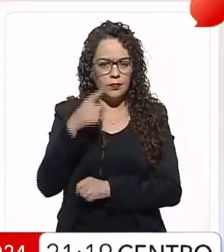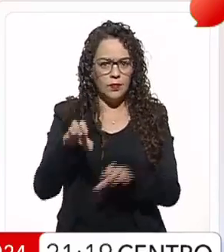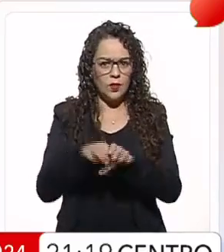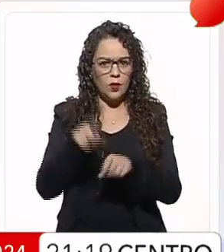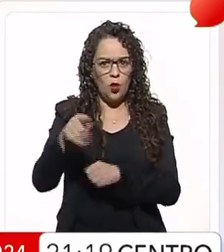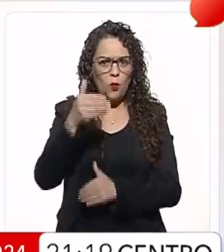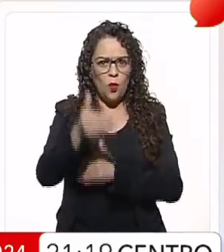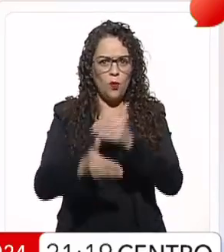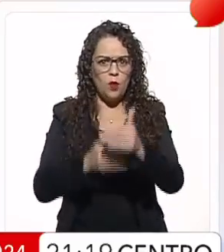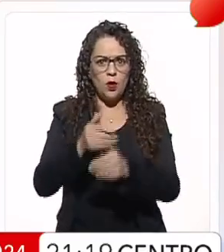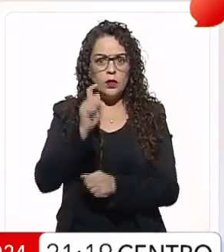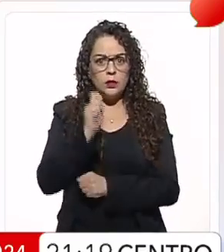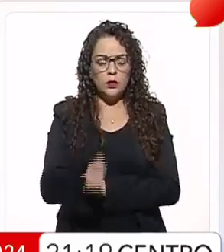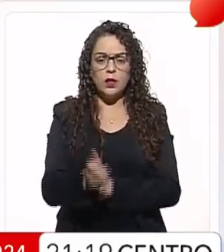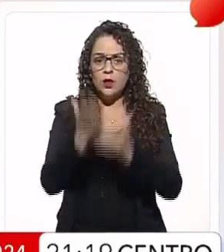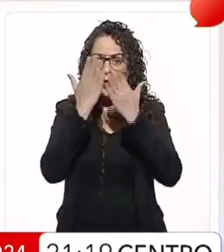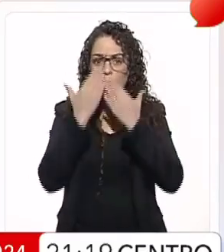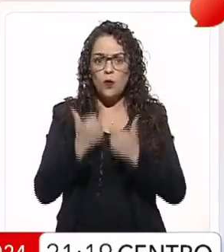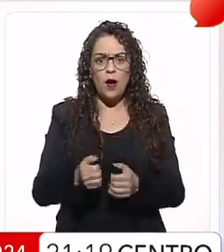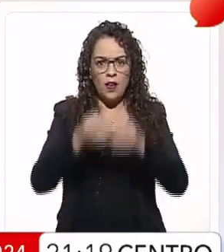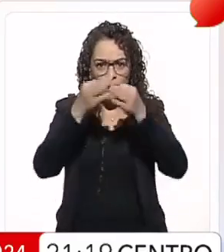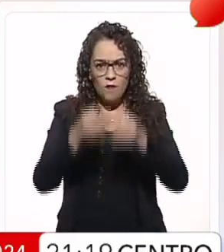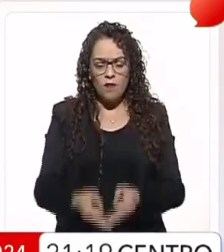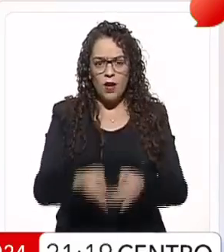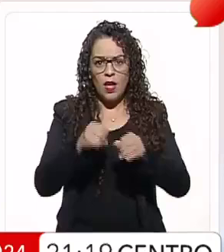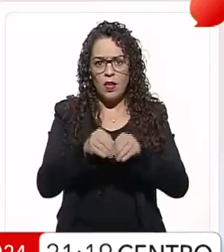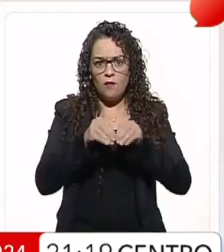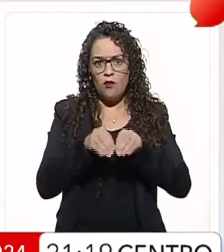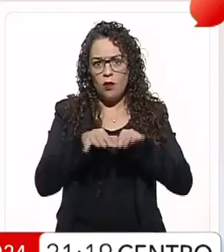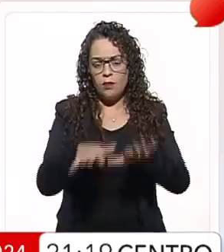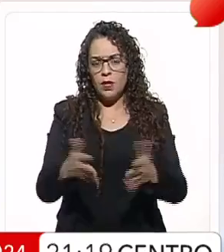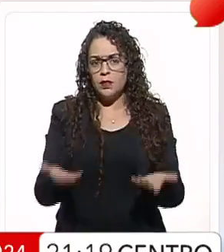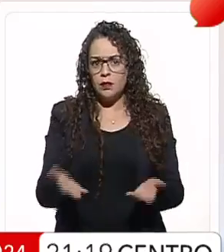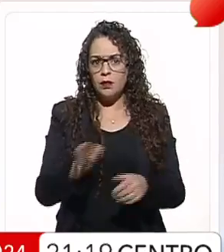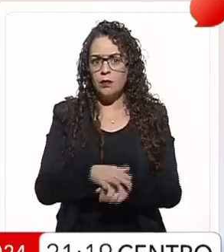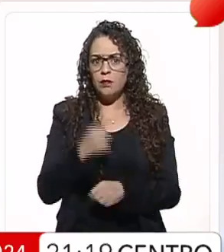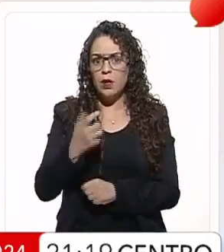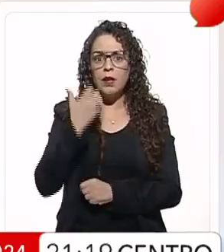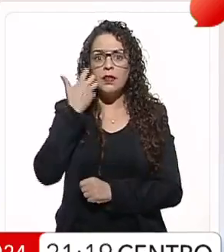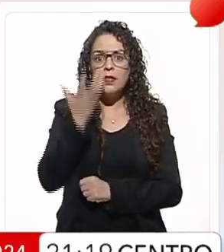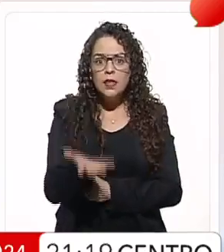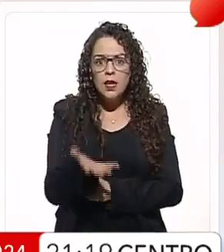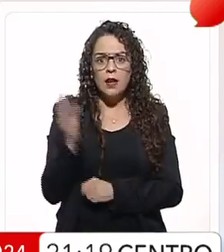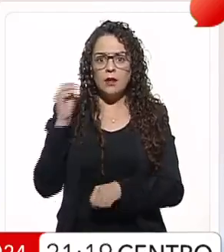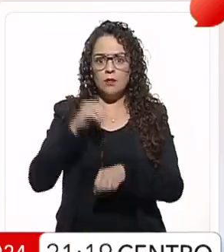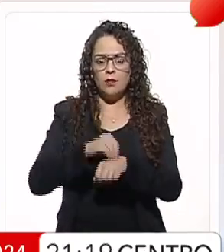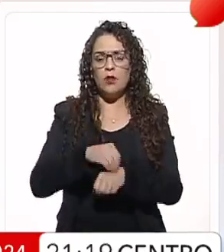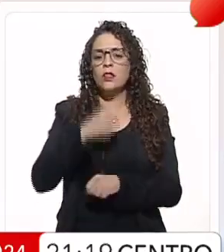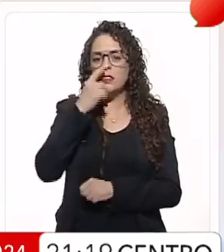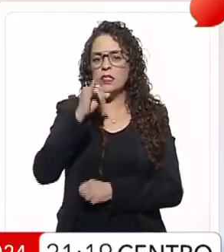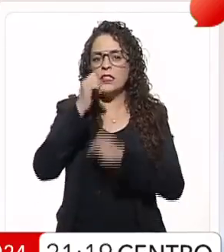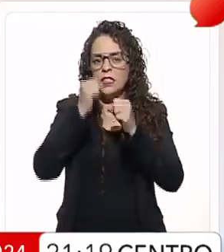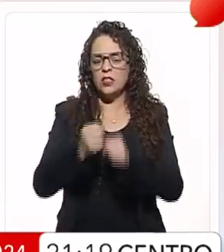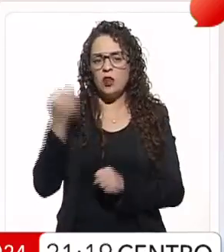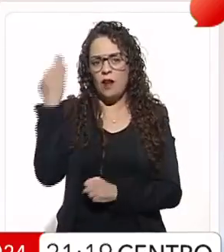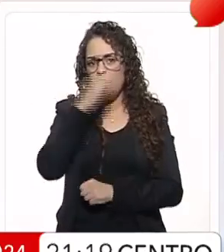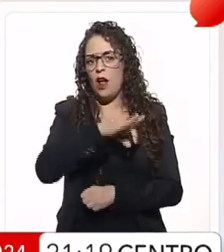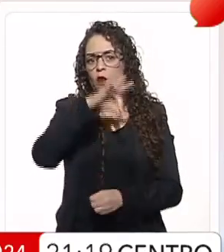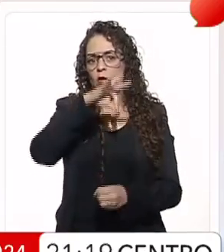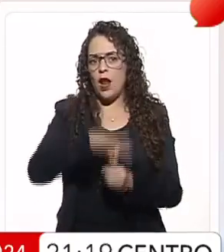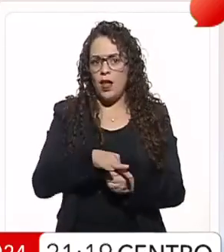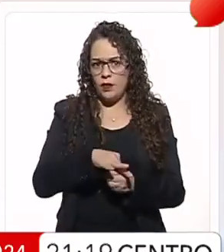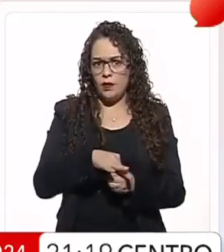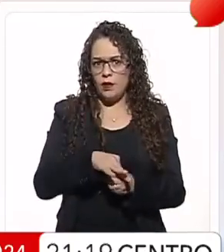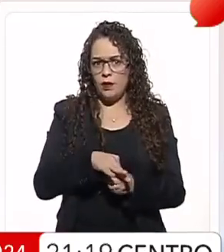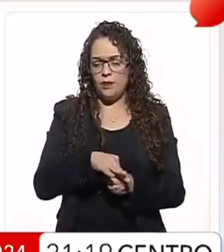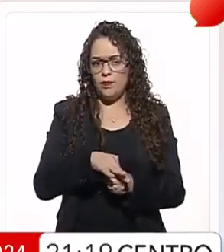sido justamente el despliegue de desinformación sincronizada que pareciera buscar posicionar la idea del fraude electoral independientemente de